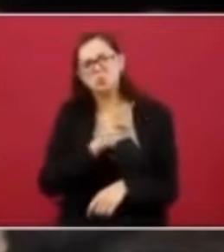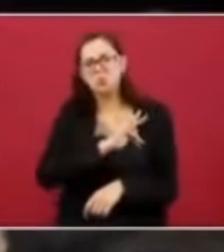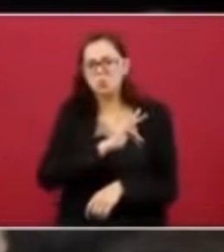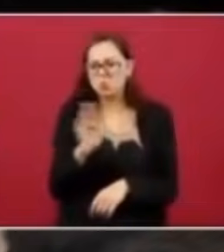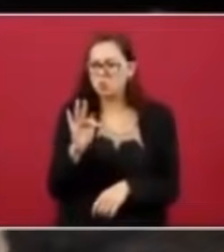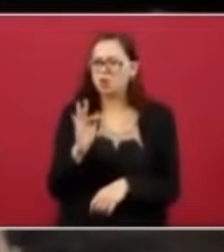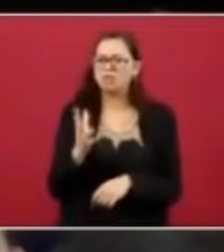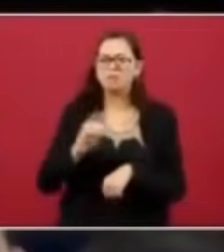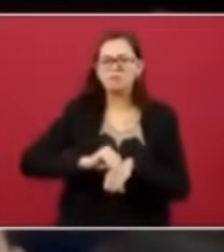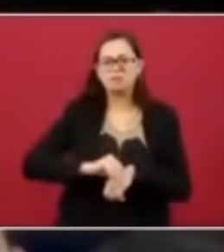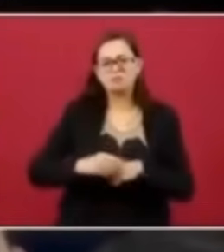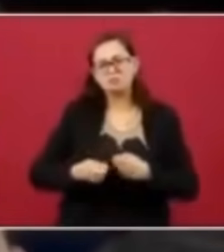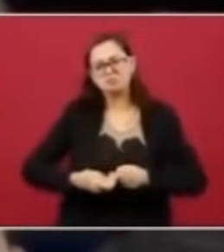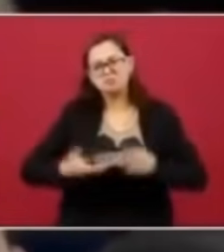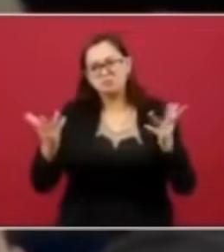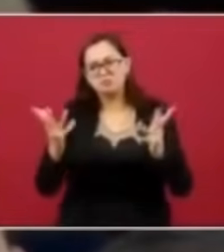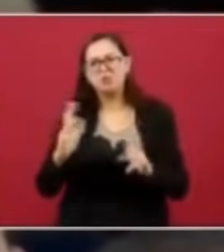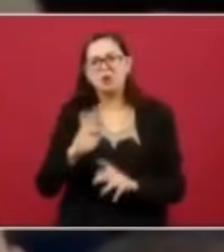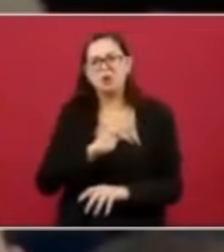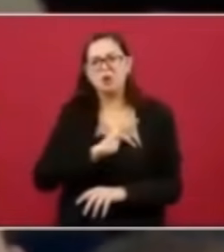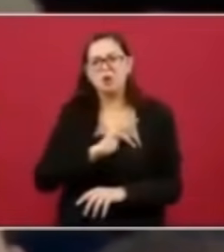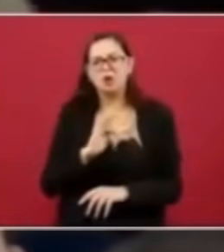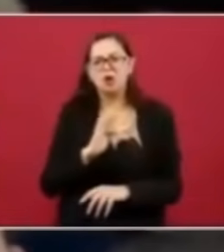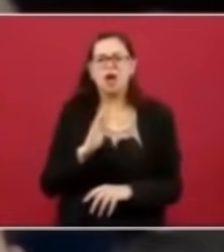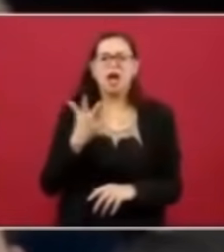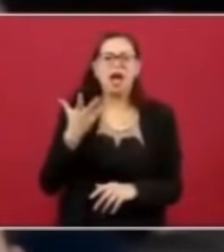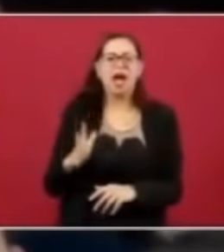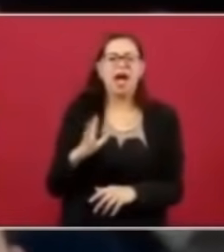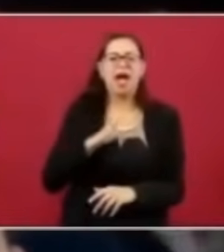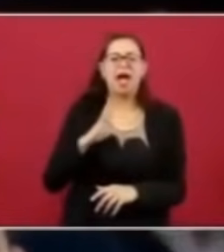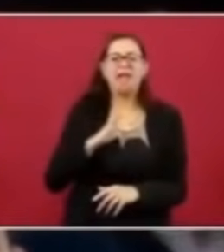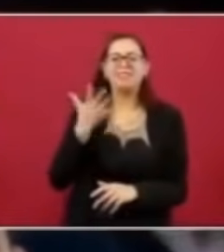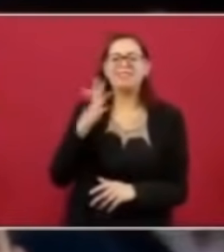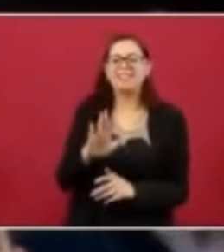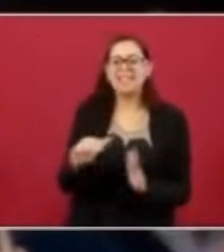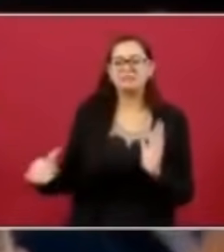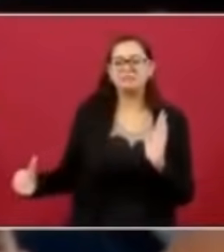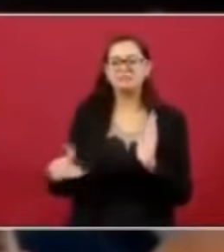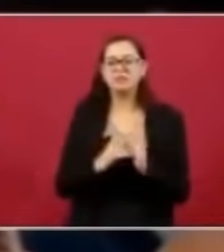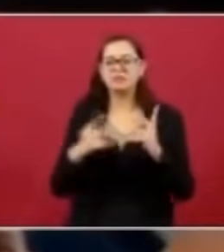hay documentación que afirma que existen más de 10.000 presos